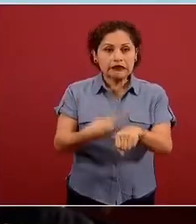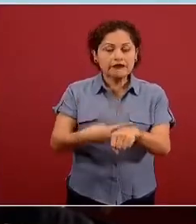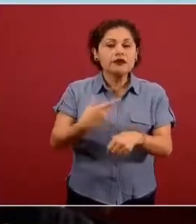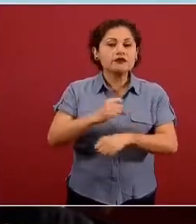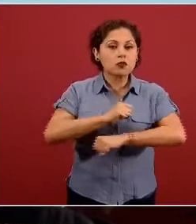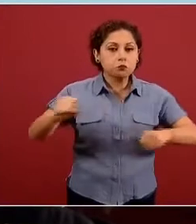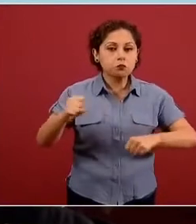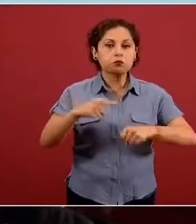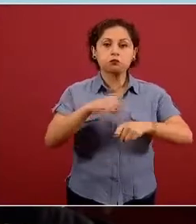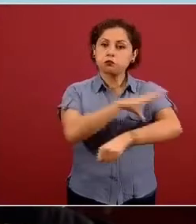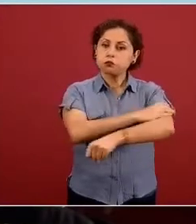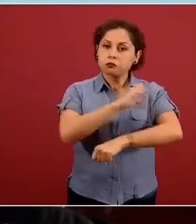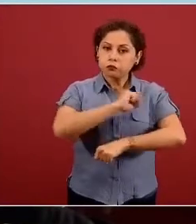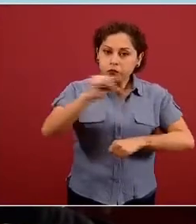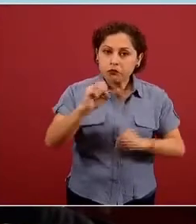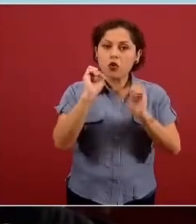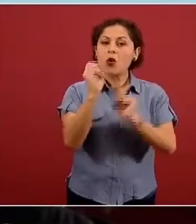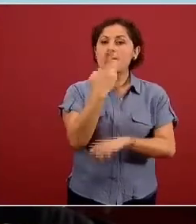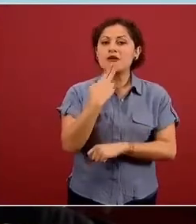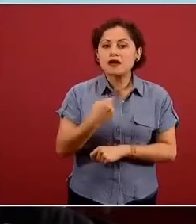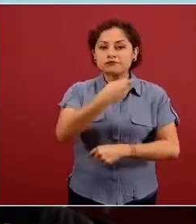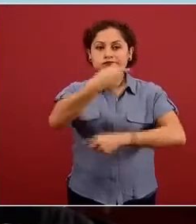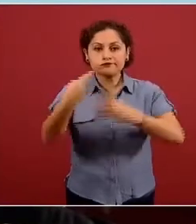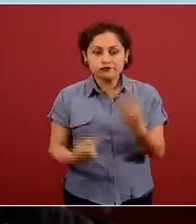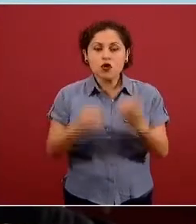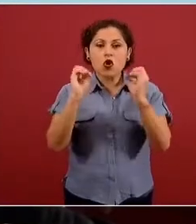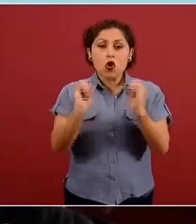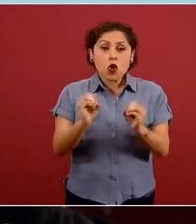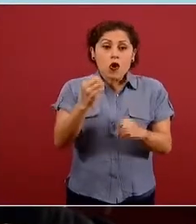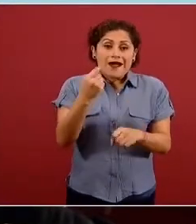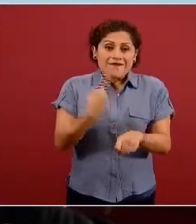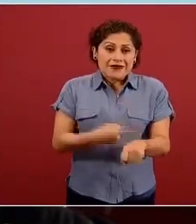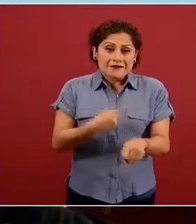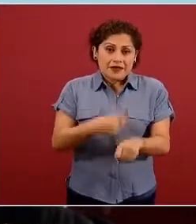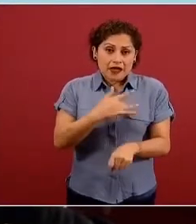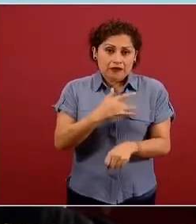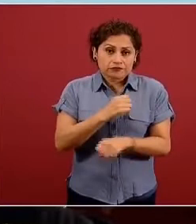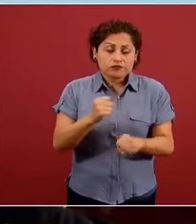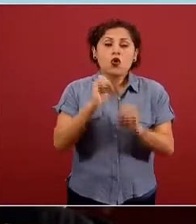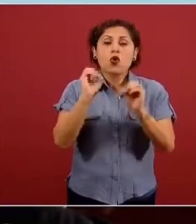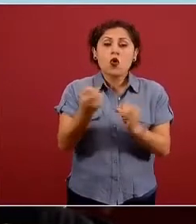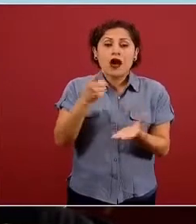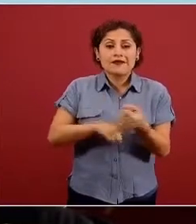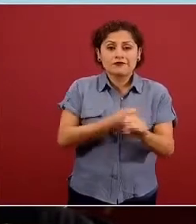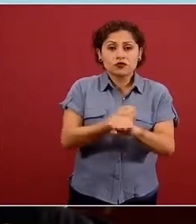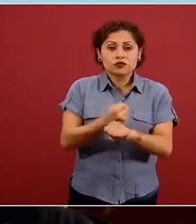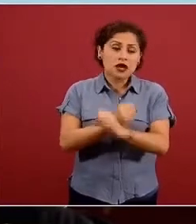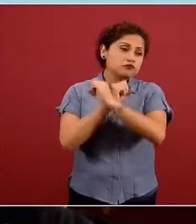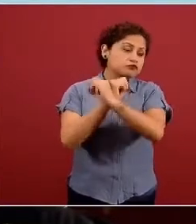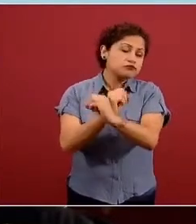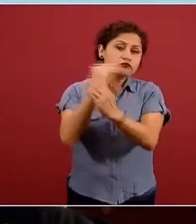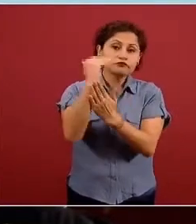diabetes, obesidad o cualquier causa de inmunosupresión, es decir, menor funcionamiento del sistema inmune, del